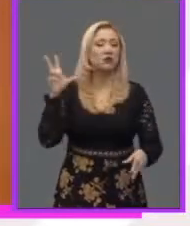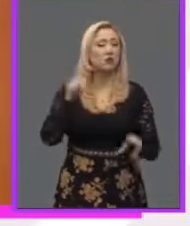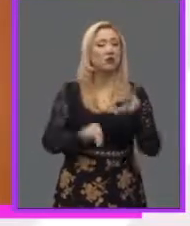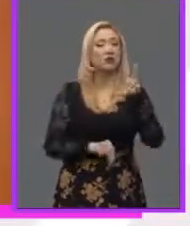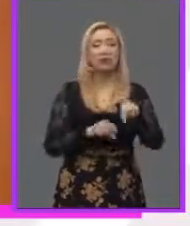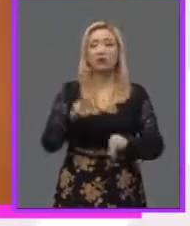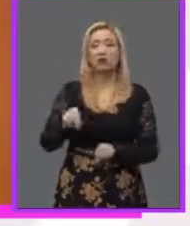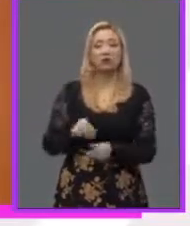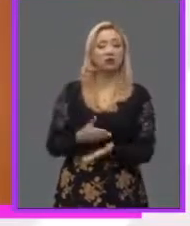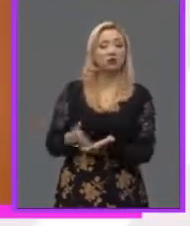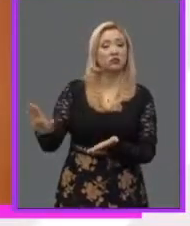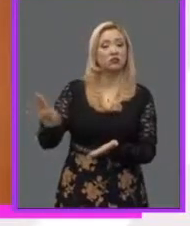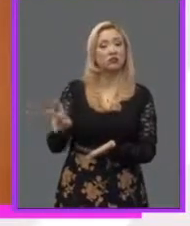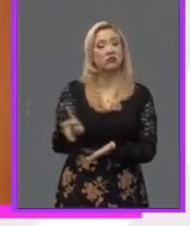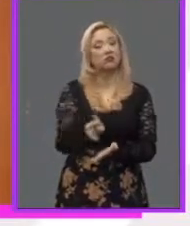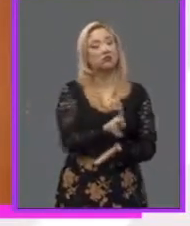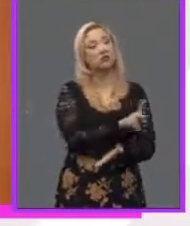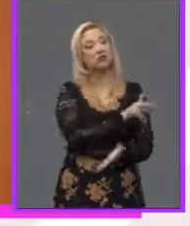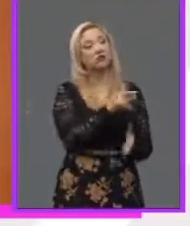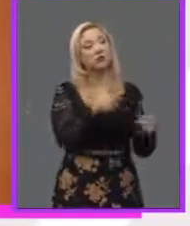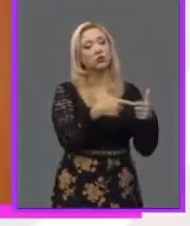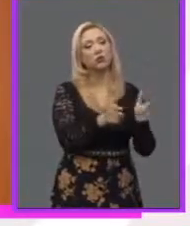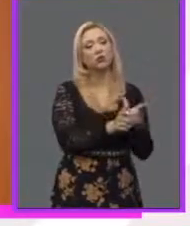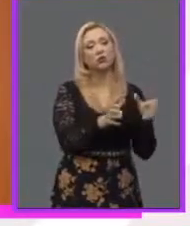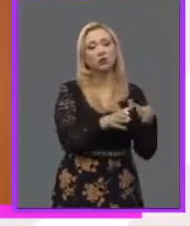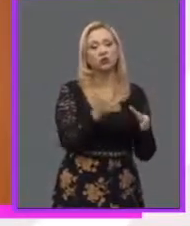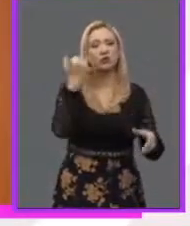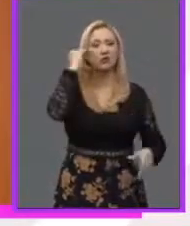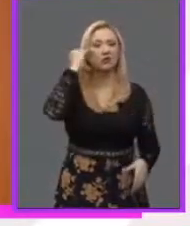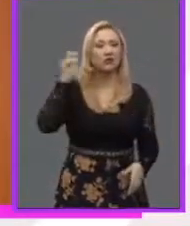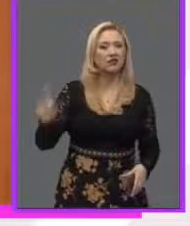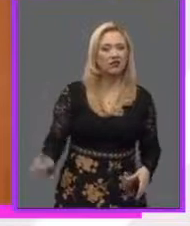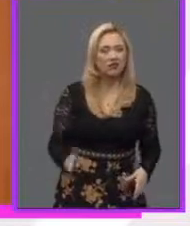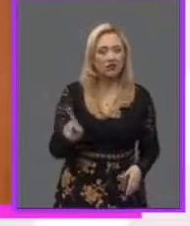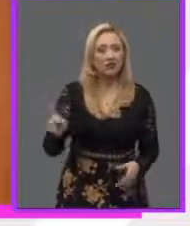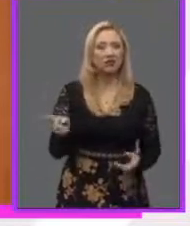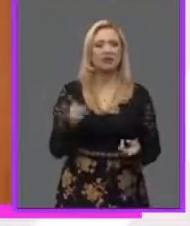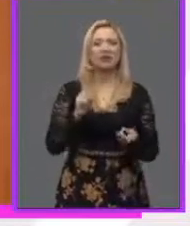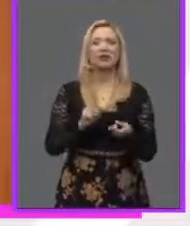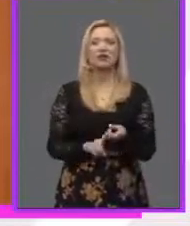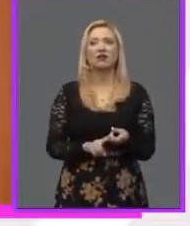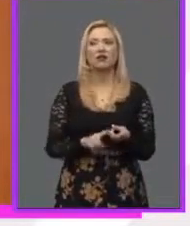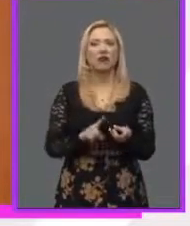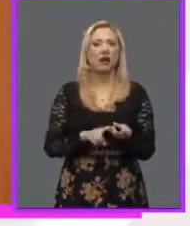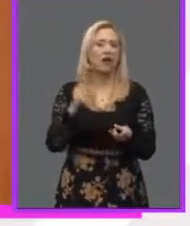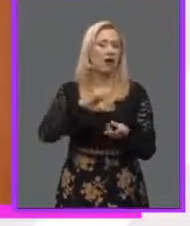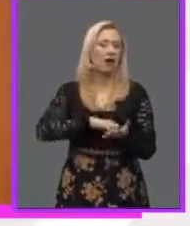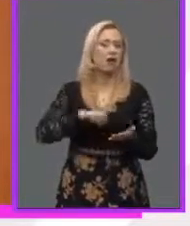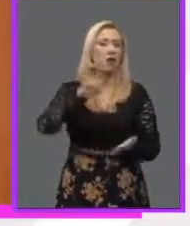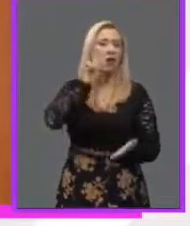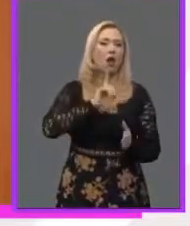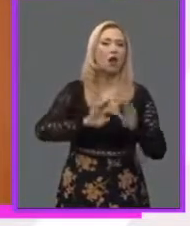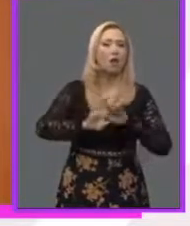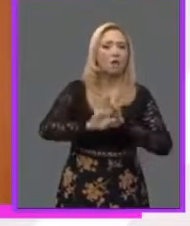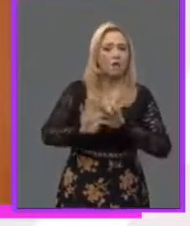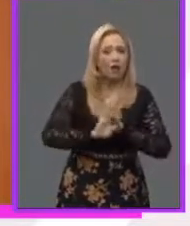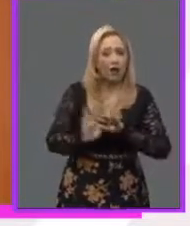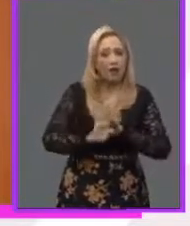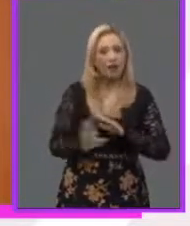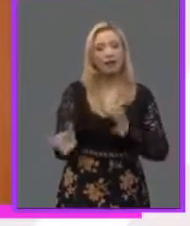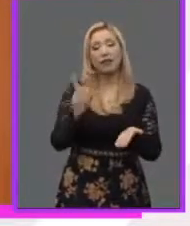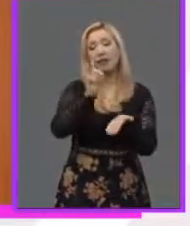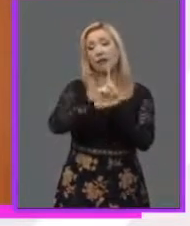siendo negadas a poblaciones racializadas, a personas indígenas o afrodescendientes, a grupos de atención prioritaria como mujeres